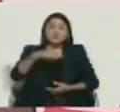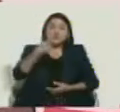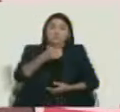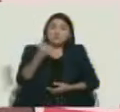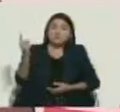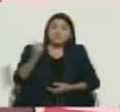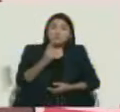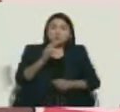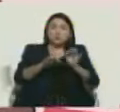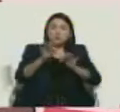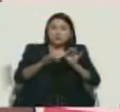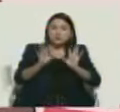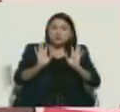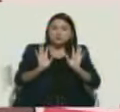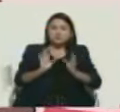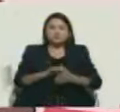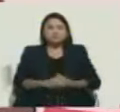actuar.